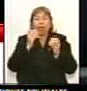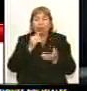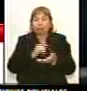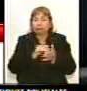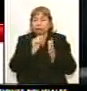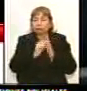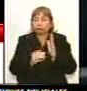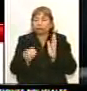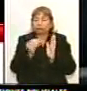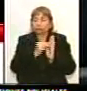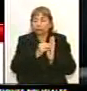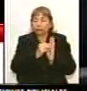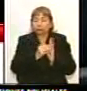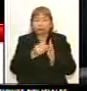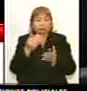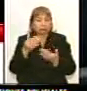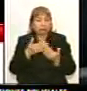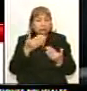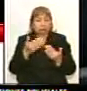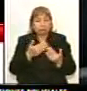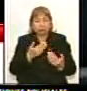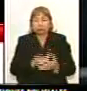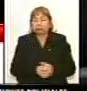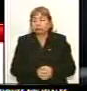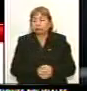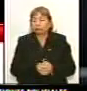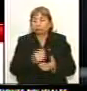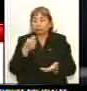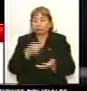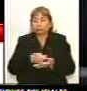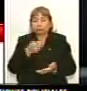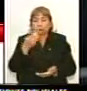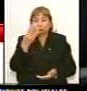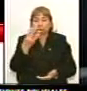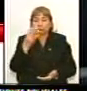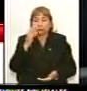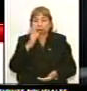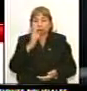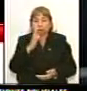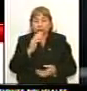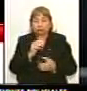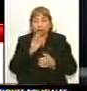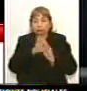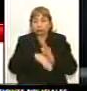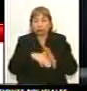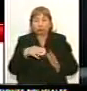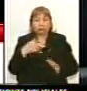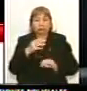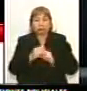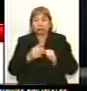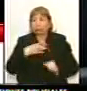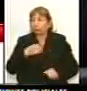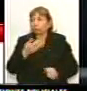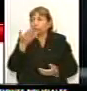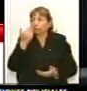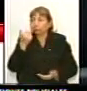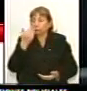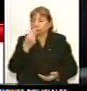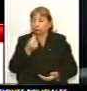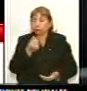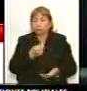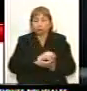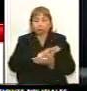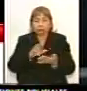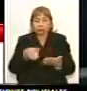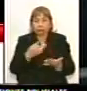párrafo para que de manera facultativa el afiliado no menor de 45 años pueda solicitar la devolución del íntegro